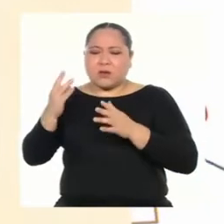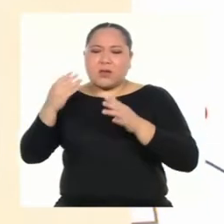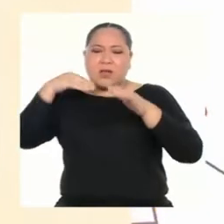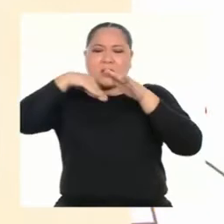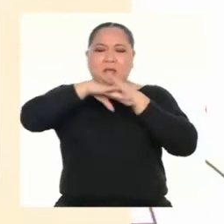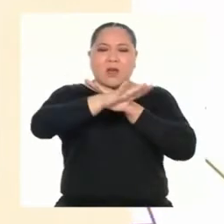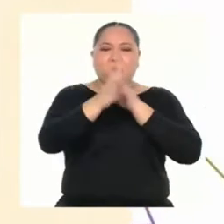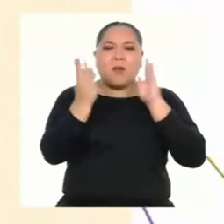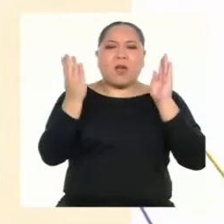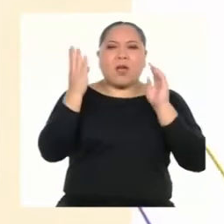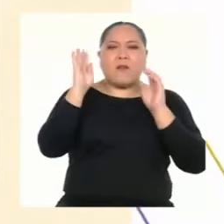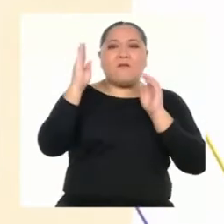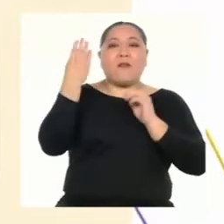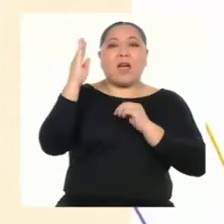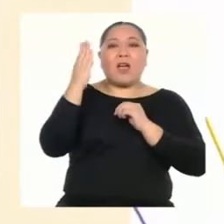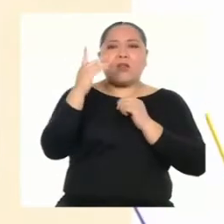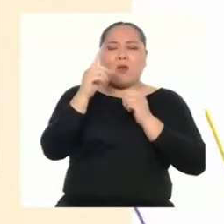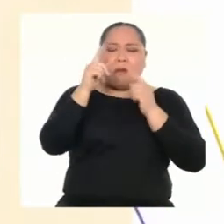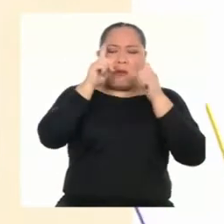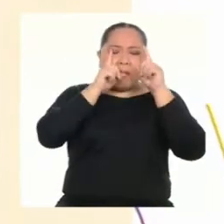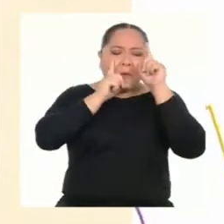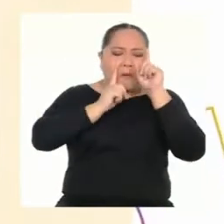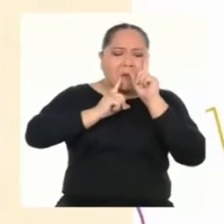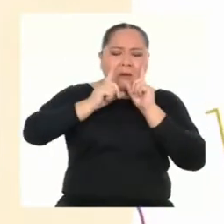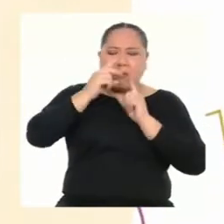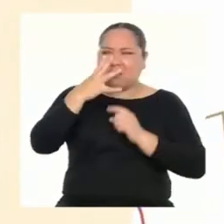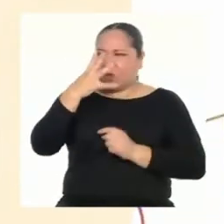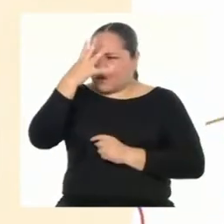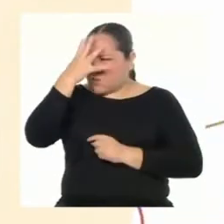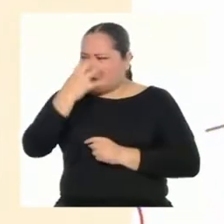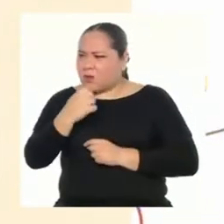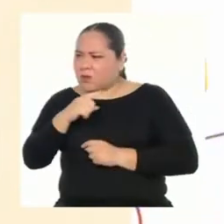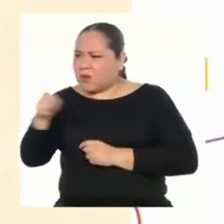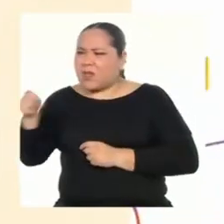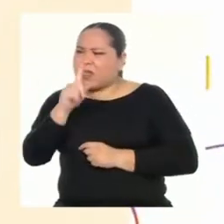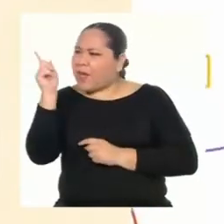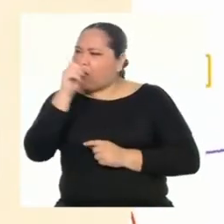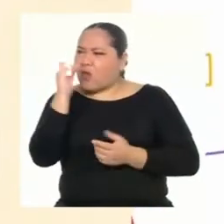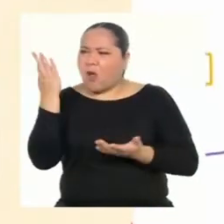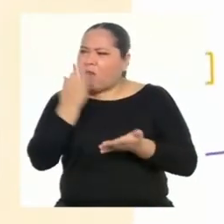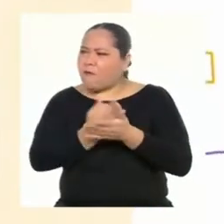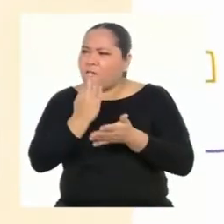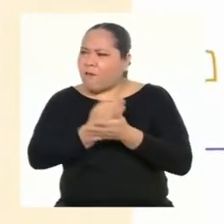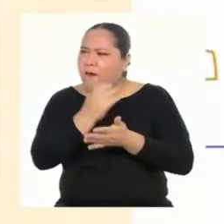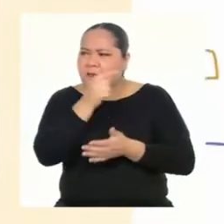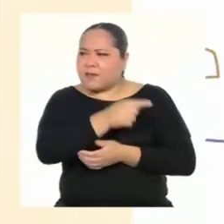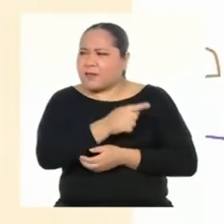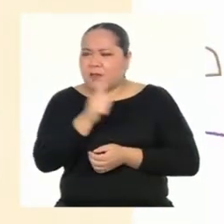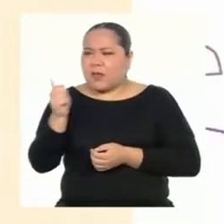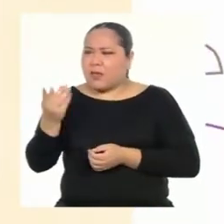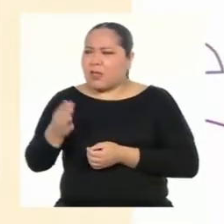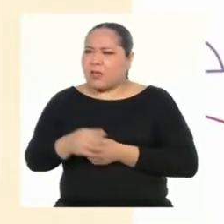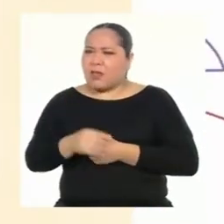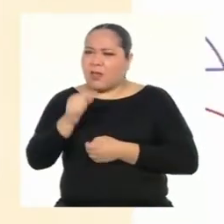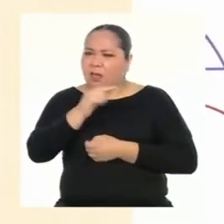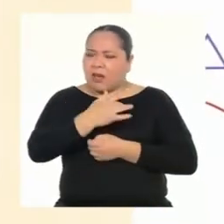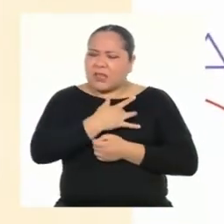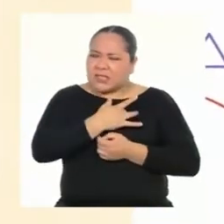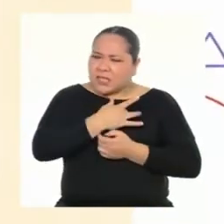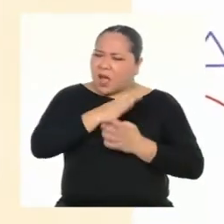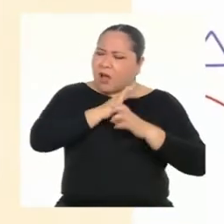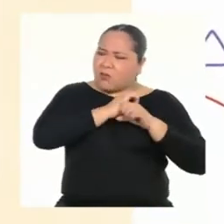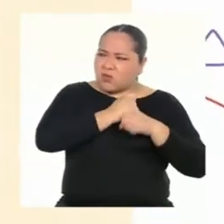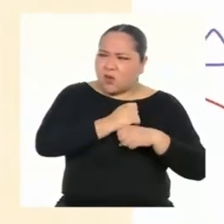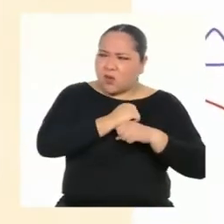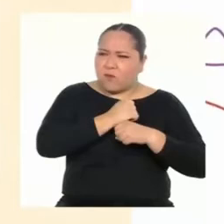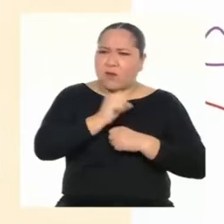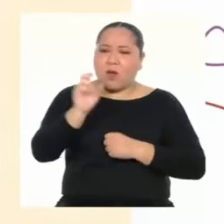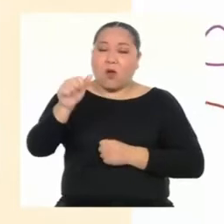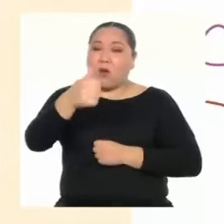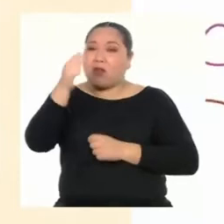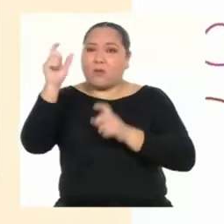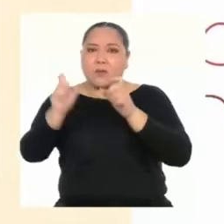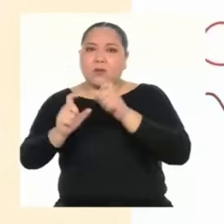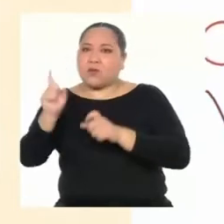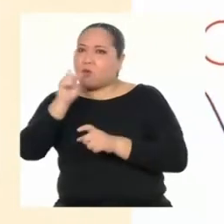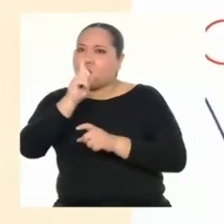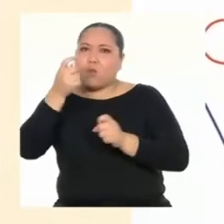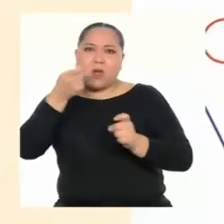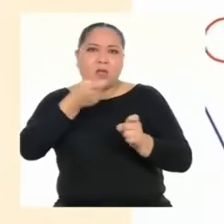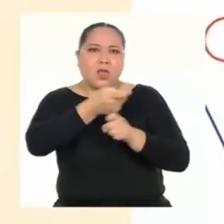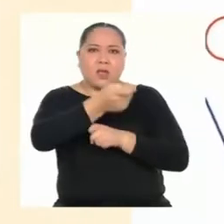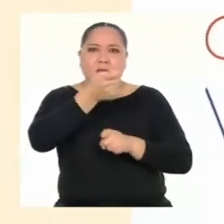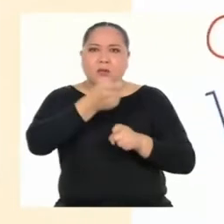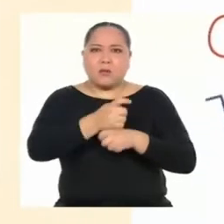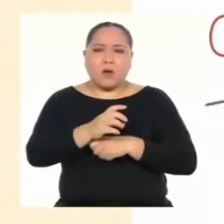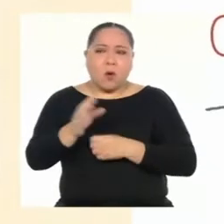a llorar. Me enojé mucho quienes la molestaban, pues nadie debe hacer sentir mal a otra persona. Cualquiera